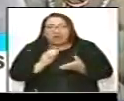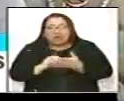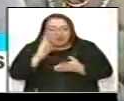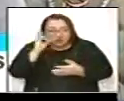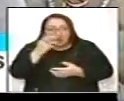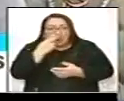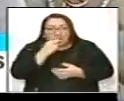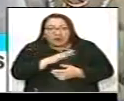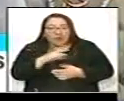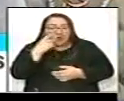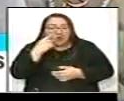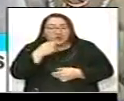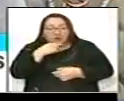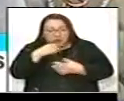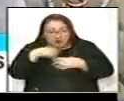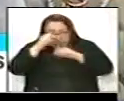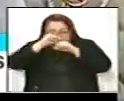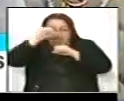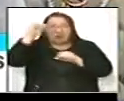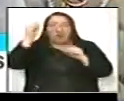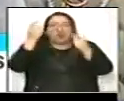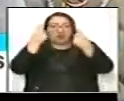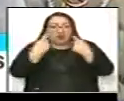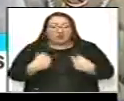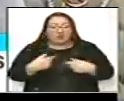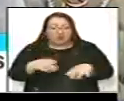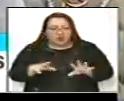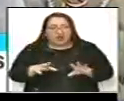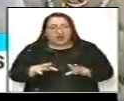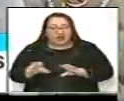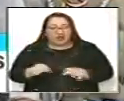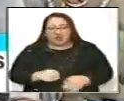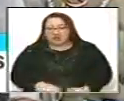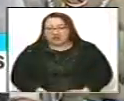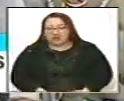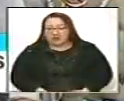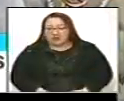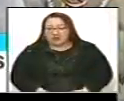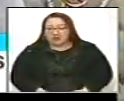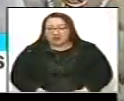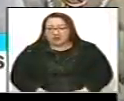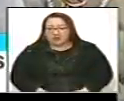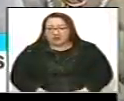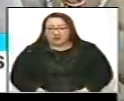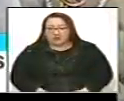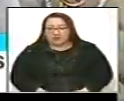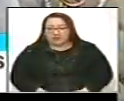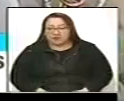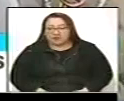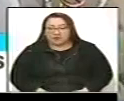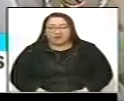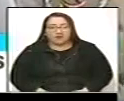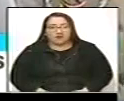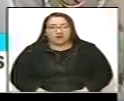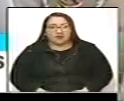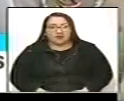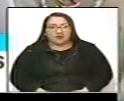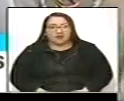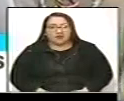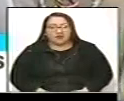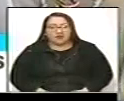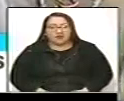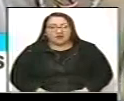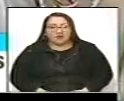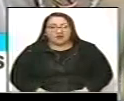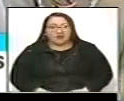niñas puedan descubrir lo que algunos de ustedes muy bien han manifestado. Y creo que